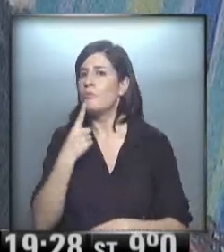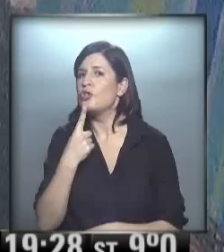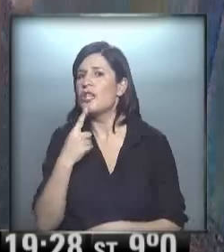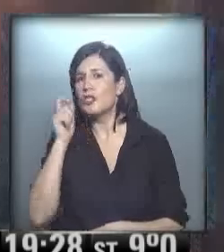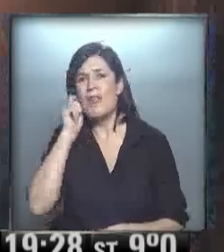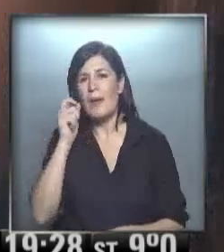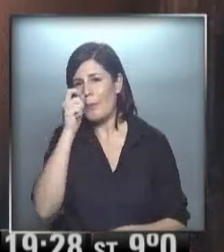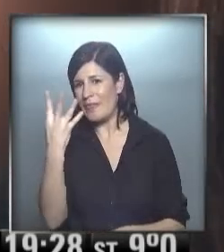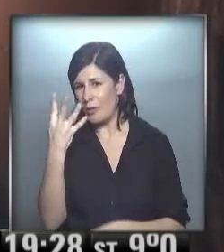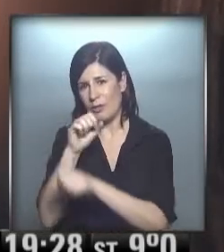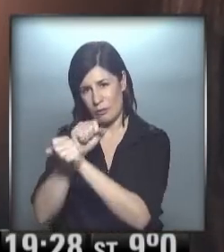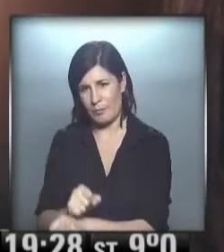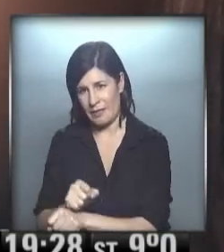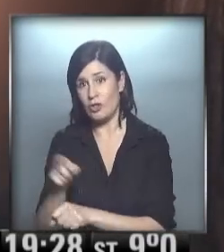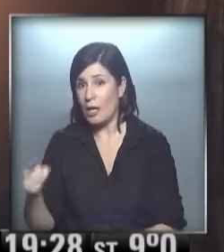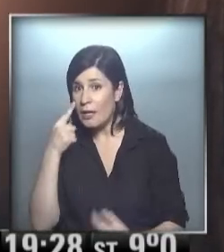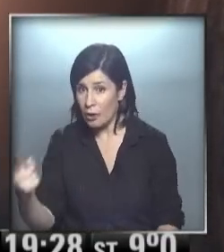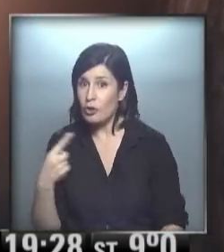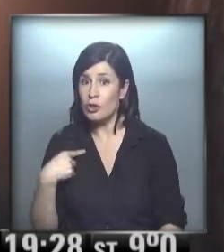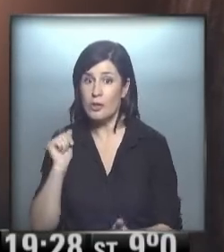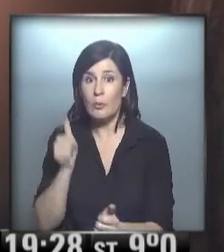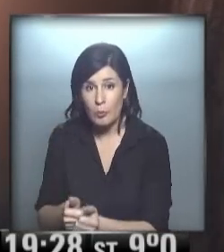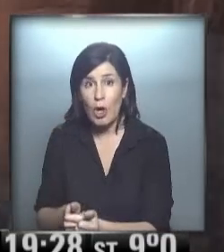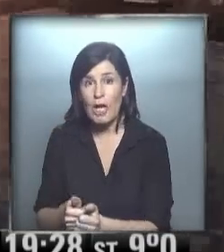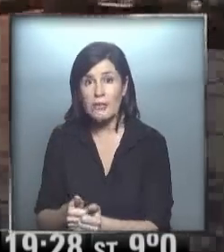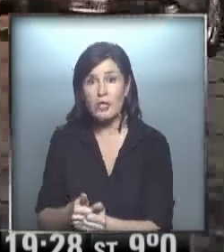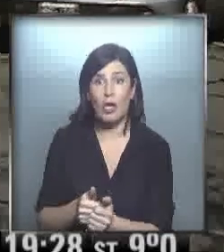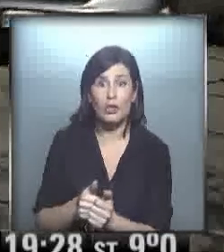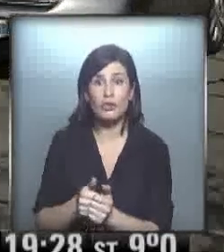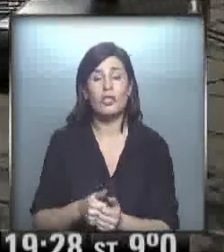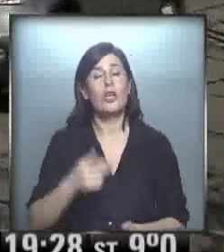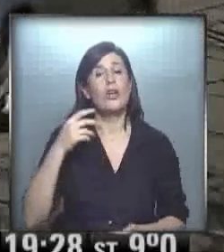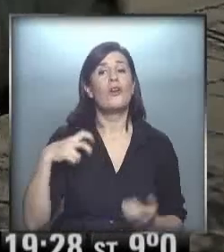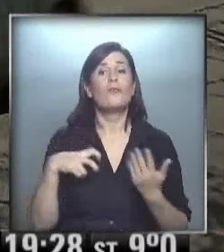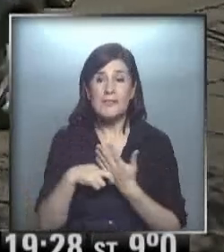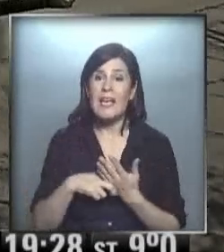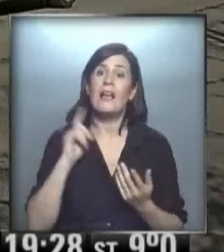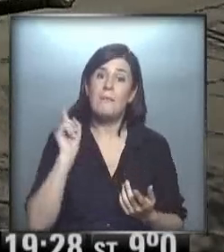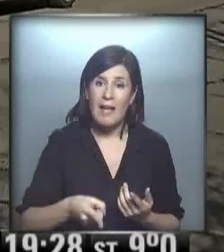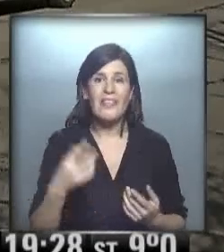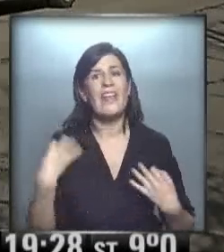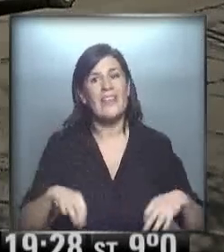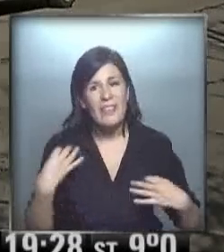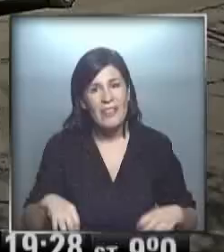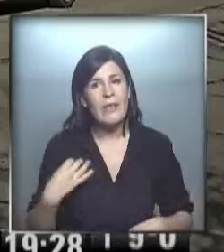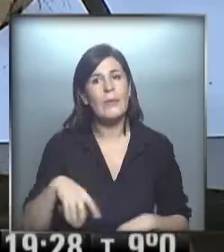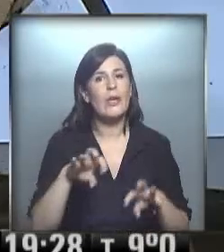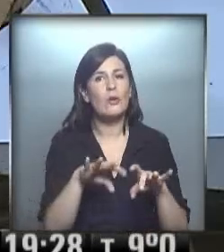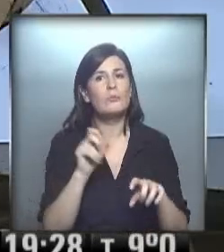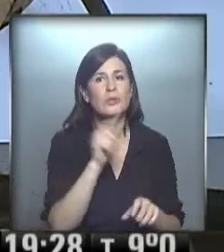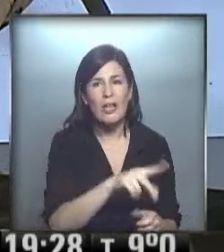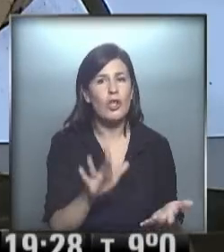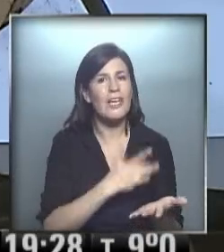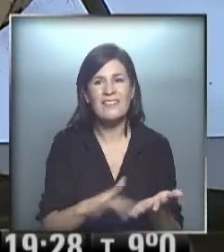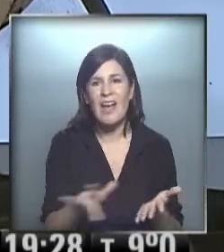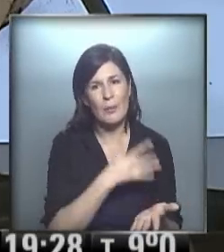que reconoció haberla violado. Y el fiscal Marcelo Fuensalida ordenó realizar pericias a una notebook y a una tablet